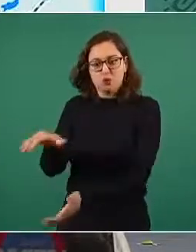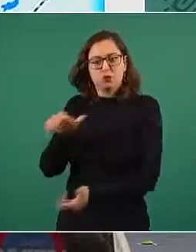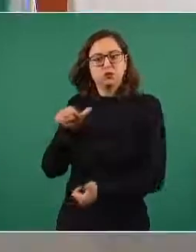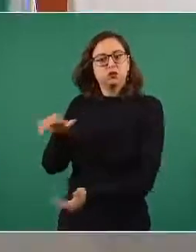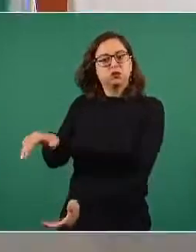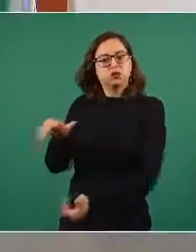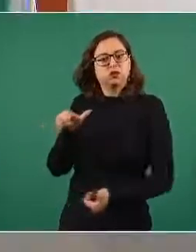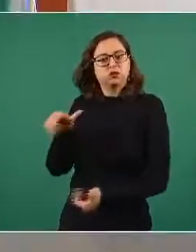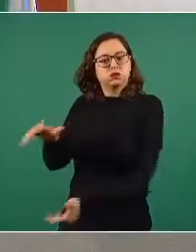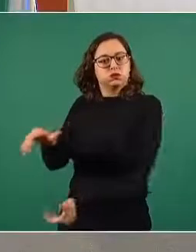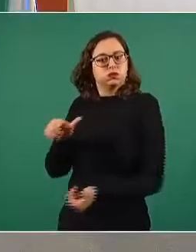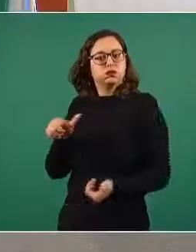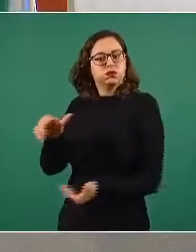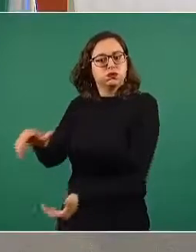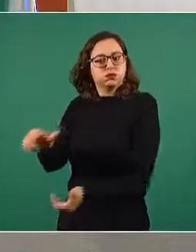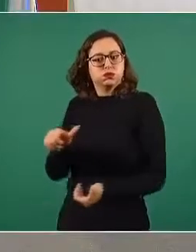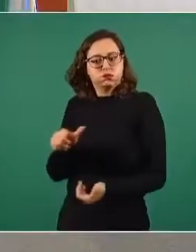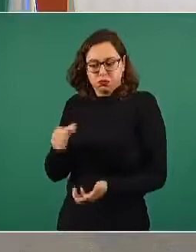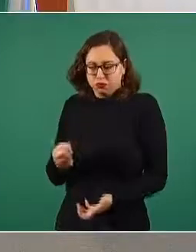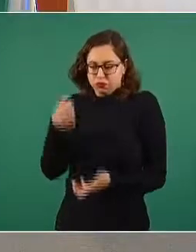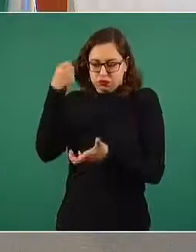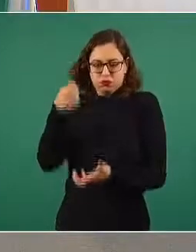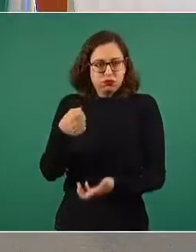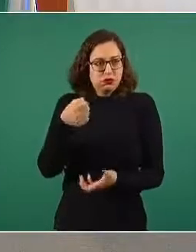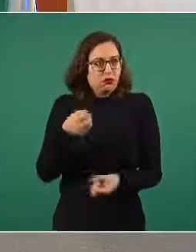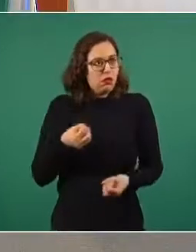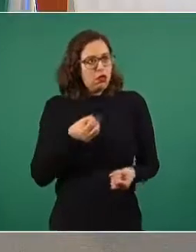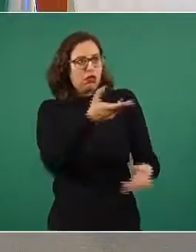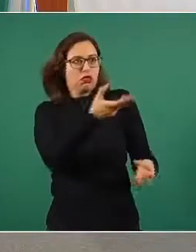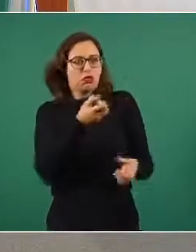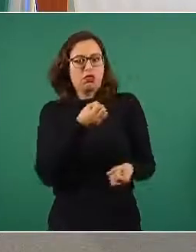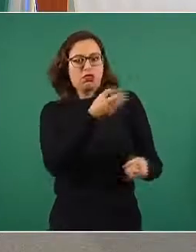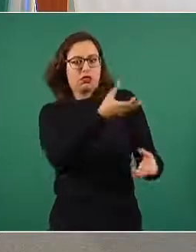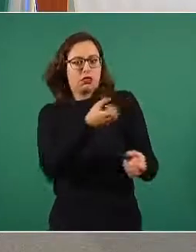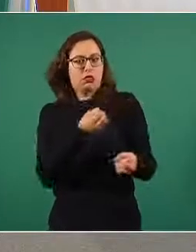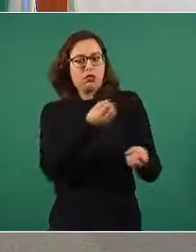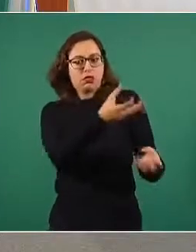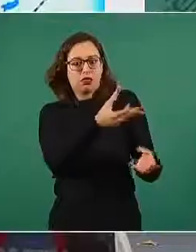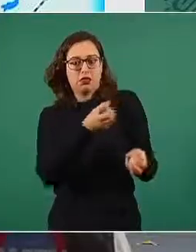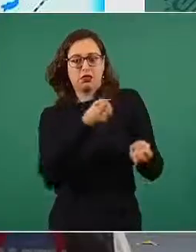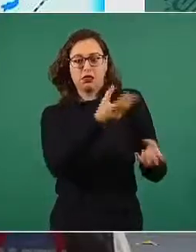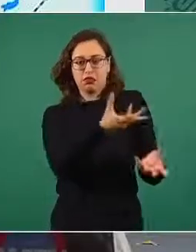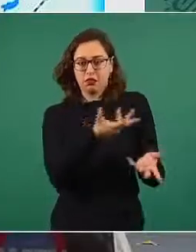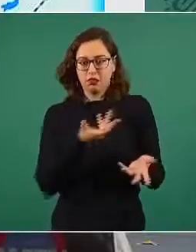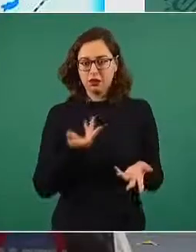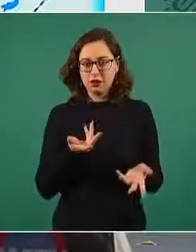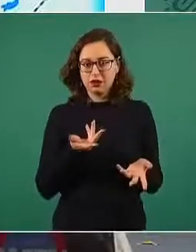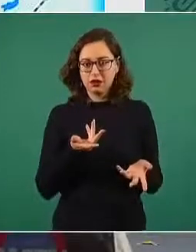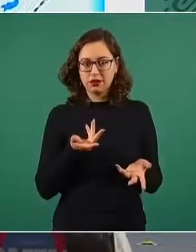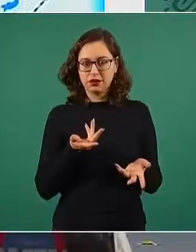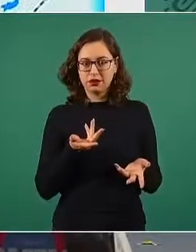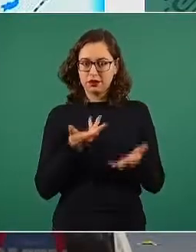país. Yo creo que ya es el tiempo de que se le